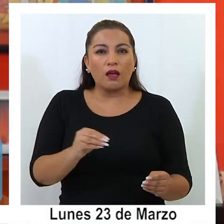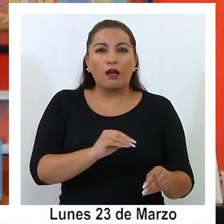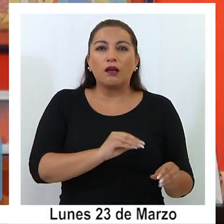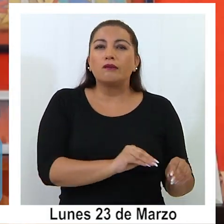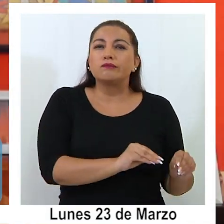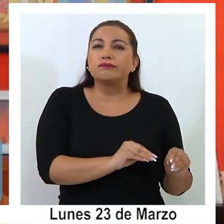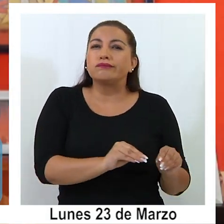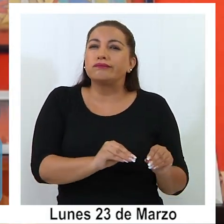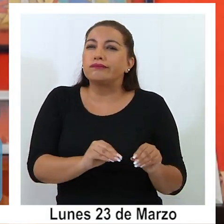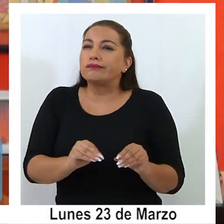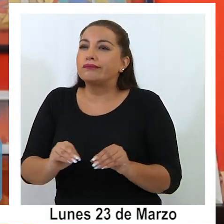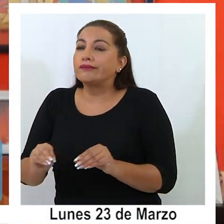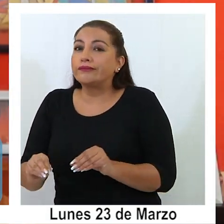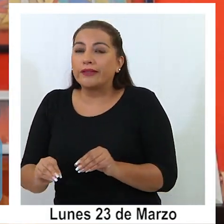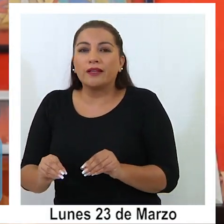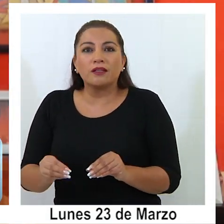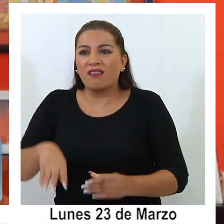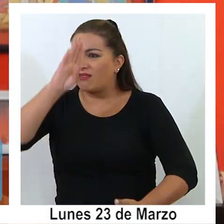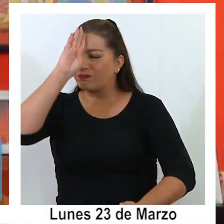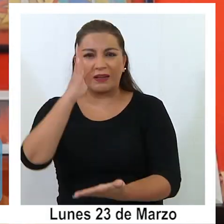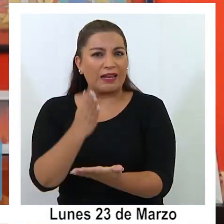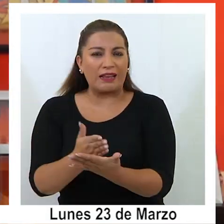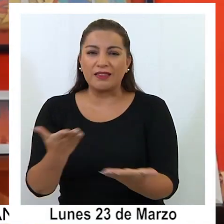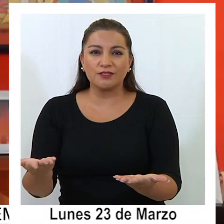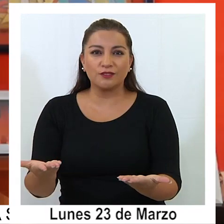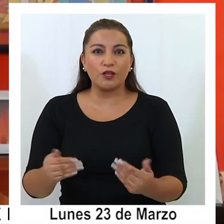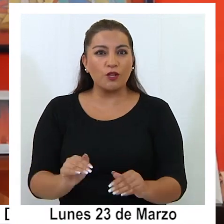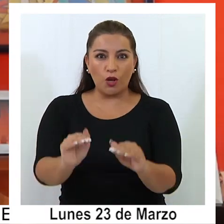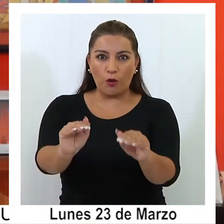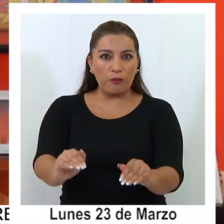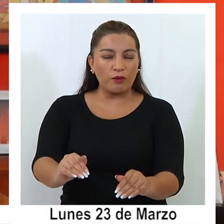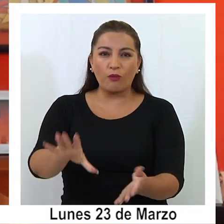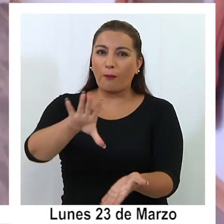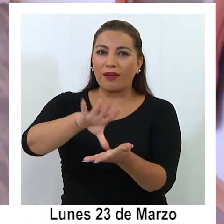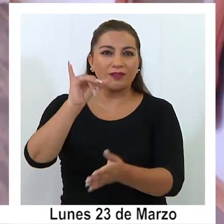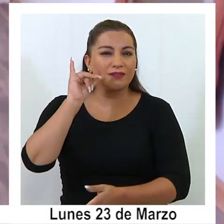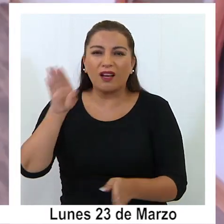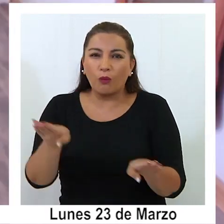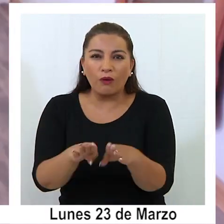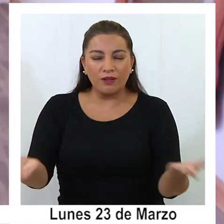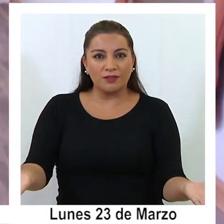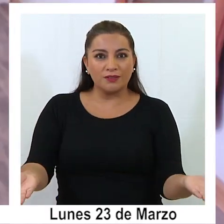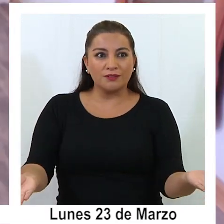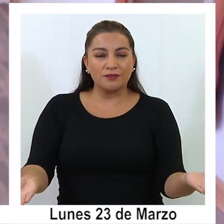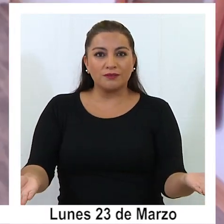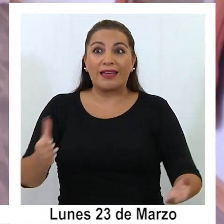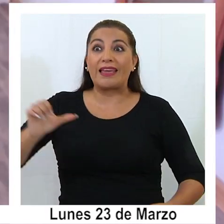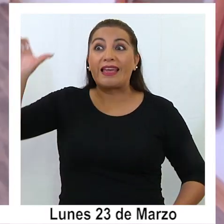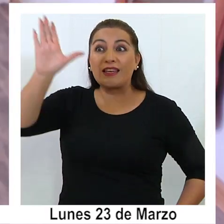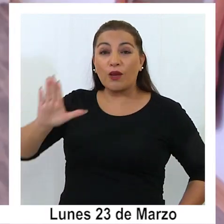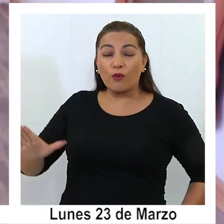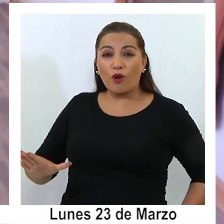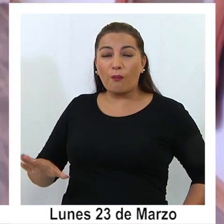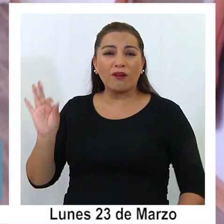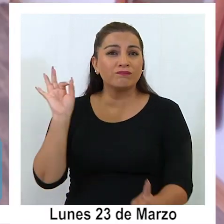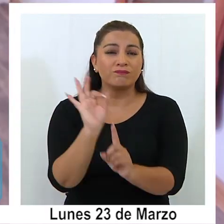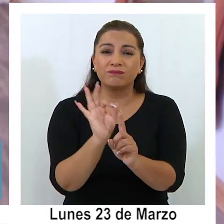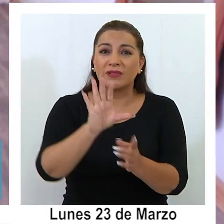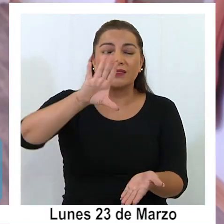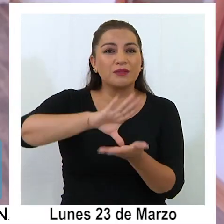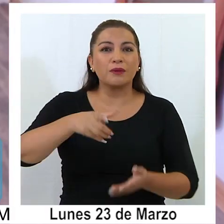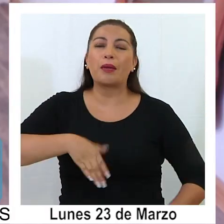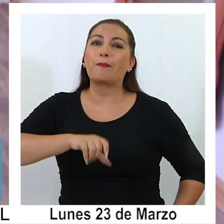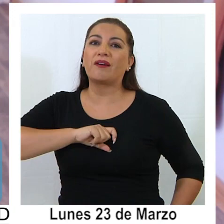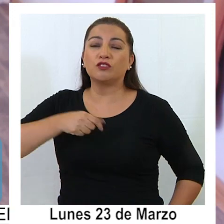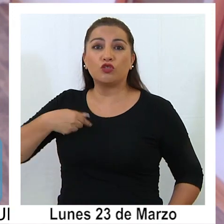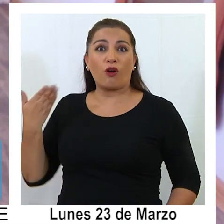mucho en tomar medidas, también como ocurrió en Italia. La reacción en Europa, en España, que era el